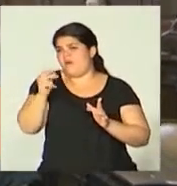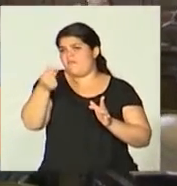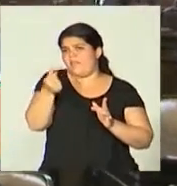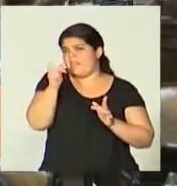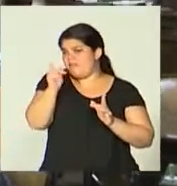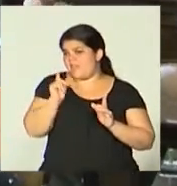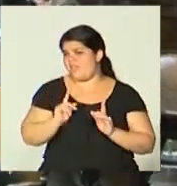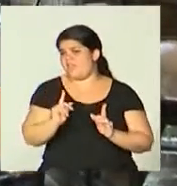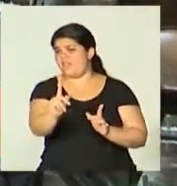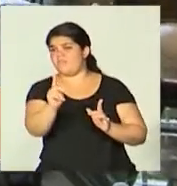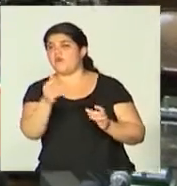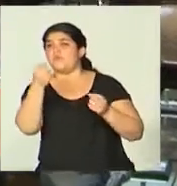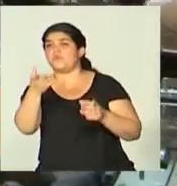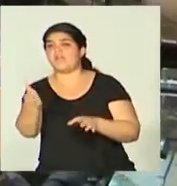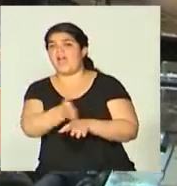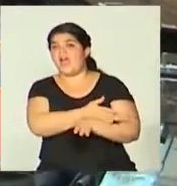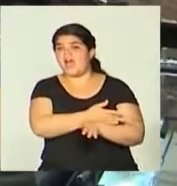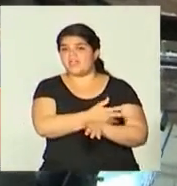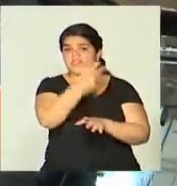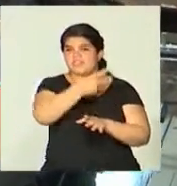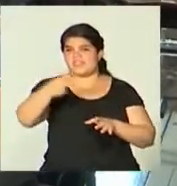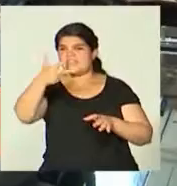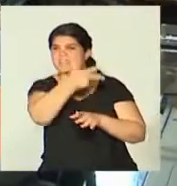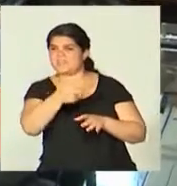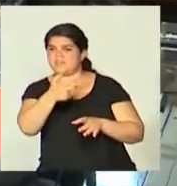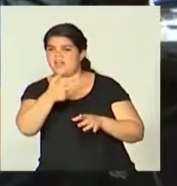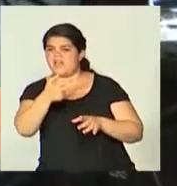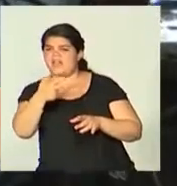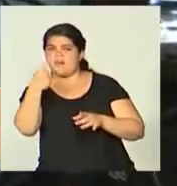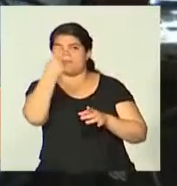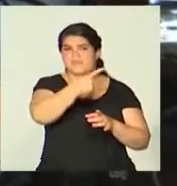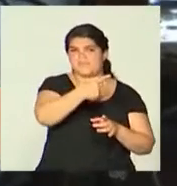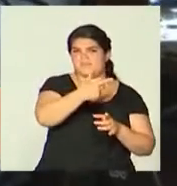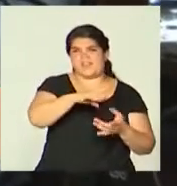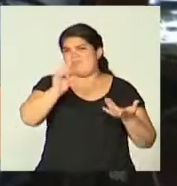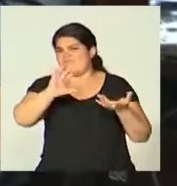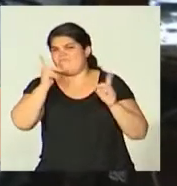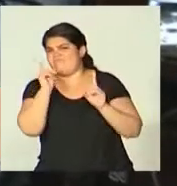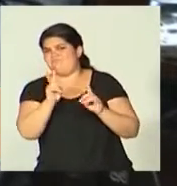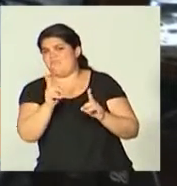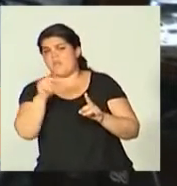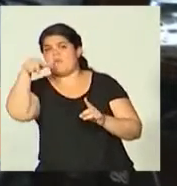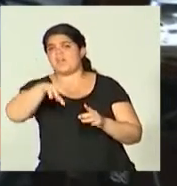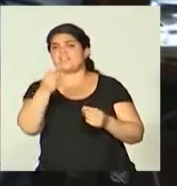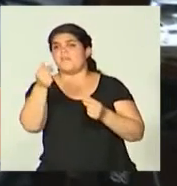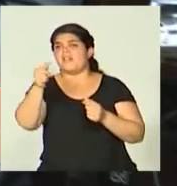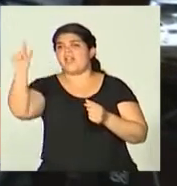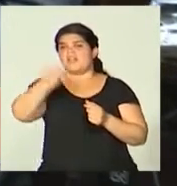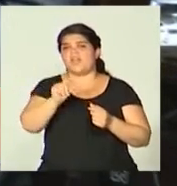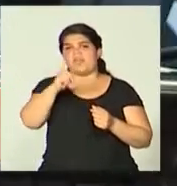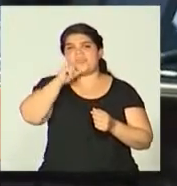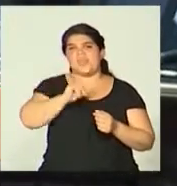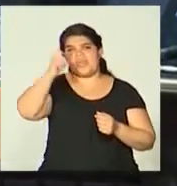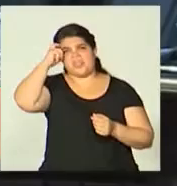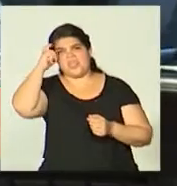porque simplemente te anticipan la plata de la tercera semana a la primera. No es un cambio significativo, es un crédito de 10 días, 12